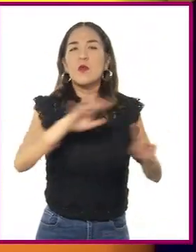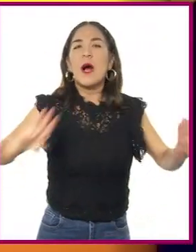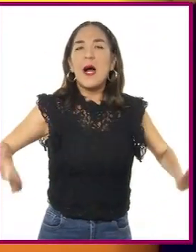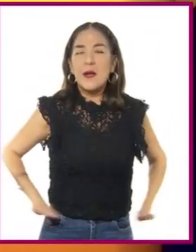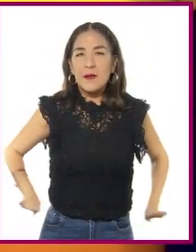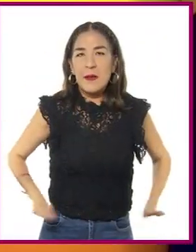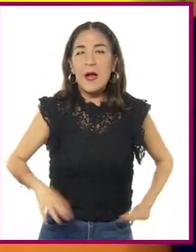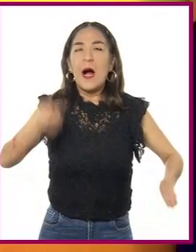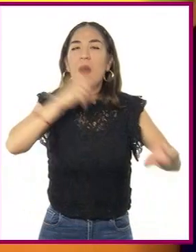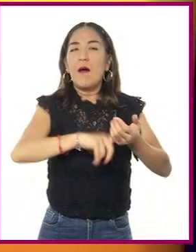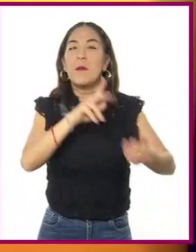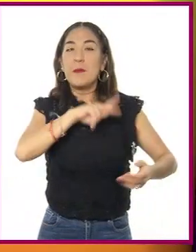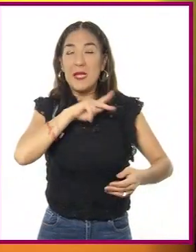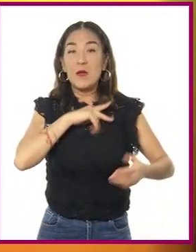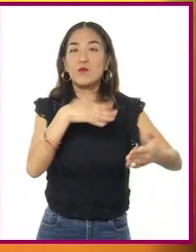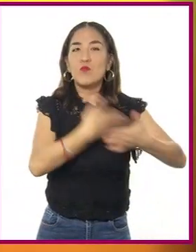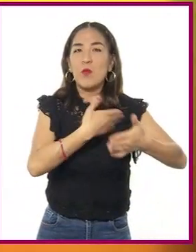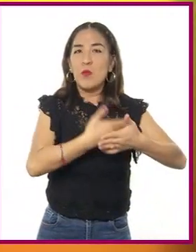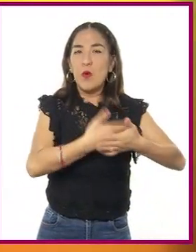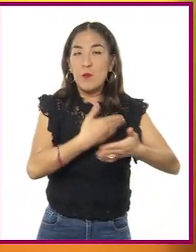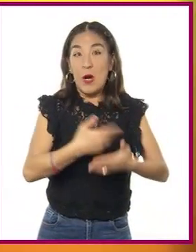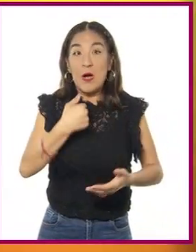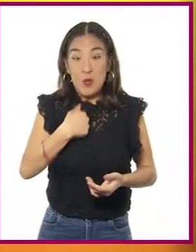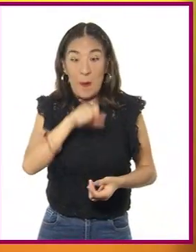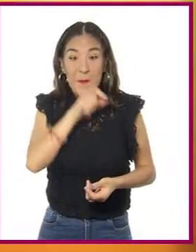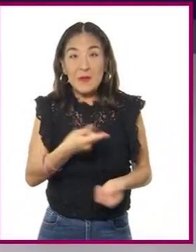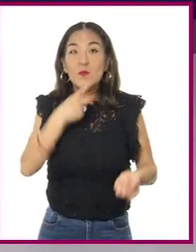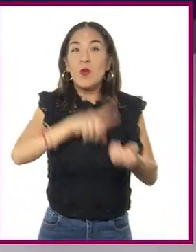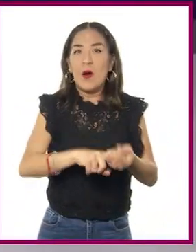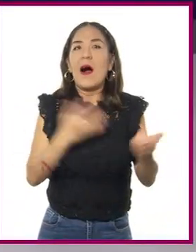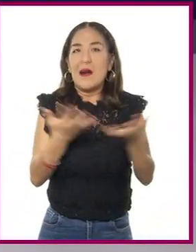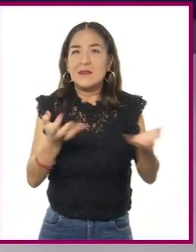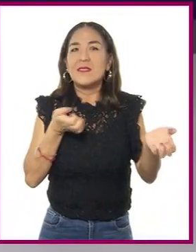comportamiento de la frecuencia cardíaca mientras practiqué ejercicio.